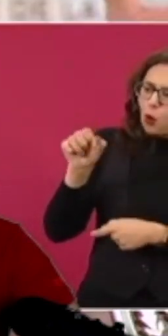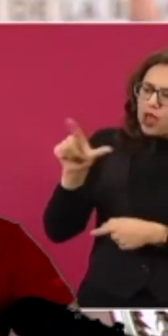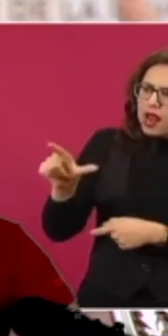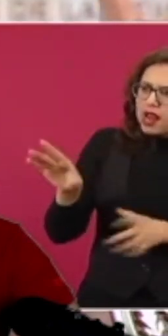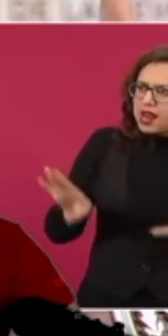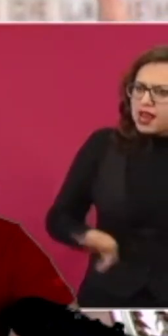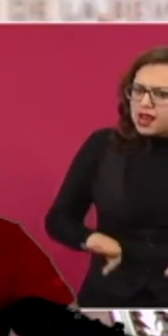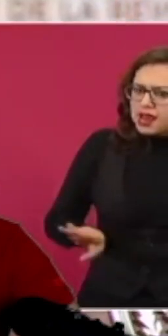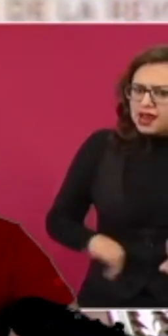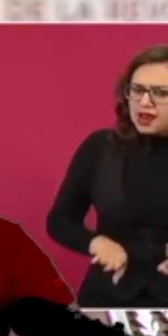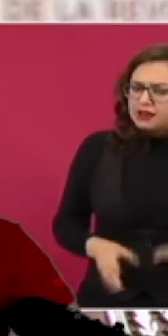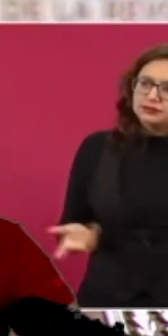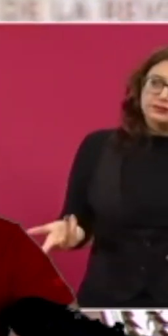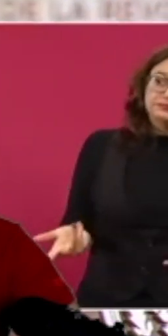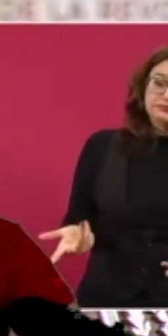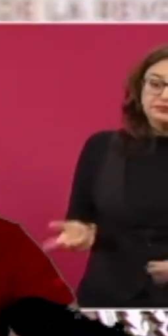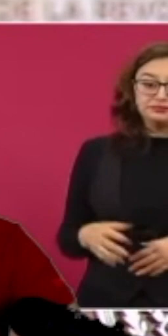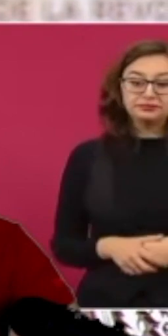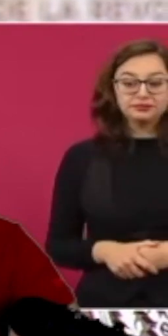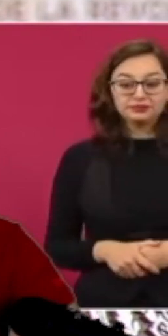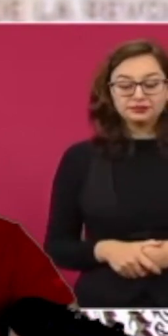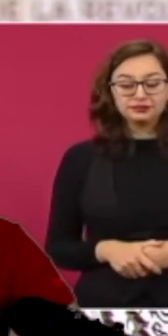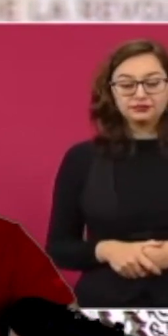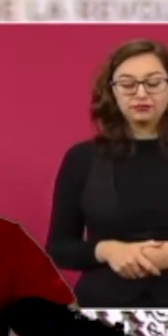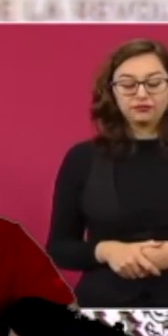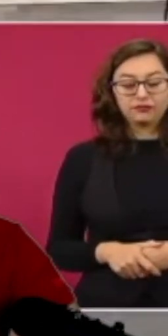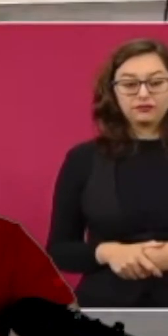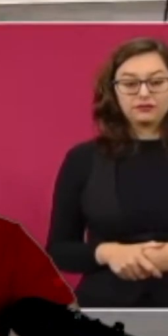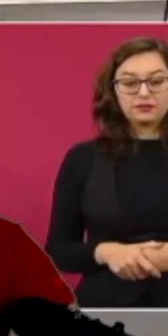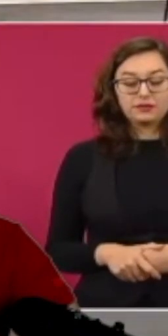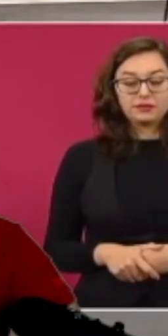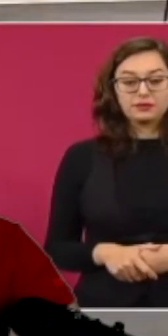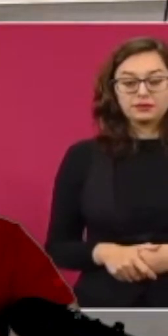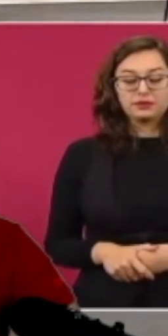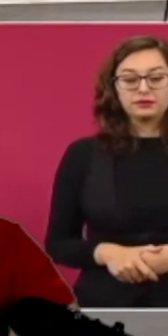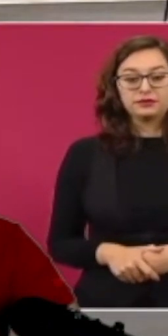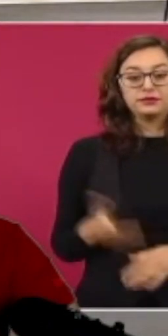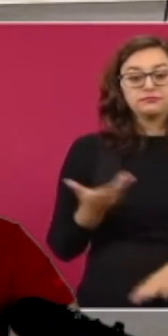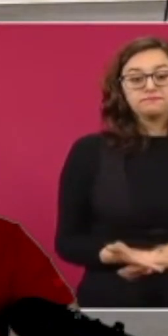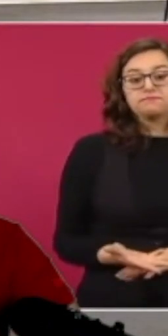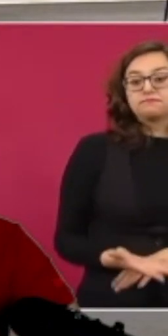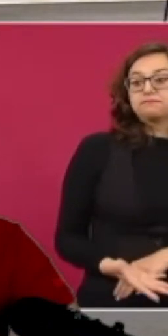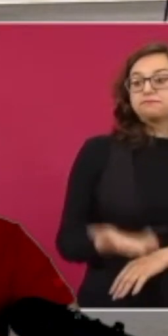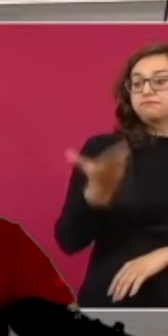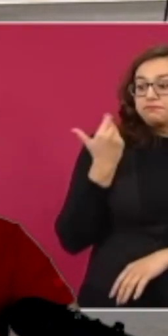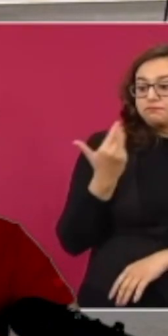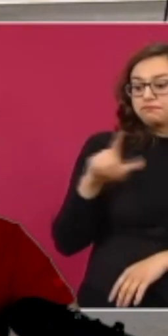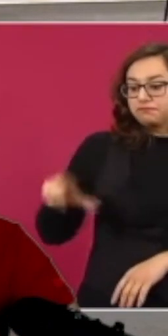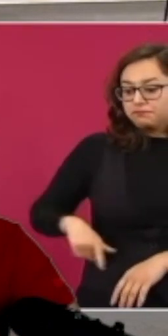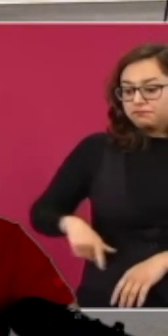Antes que llegaban a cobrar sueldos servidores públicos hasta de